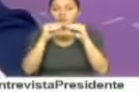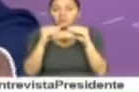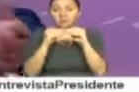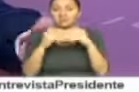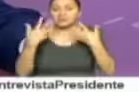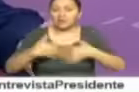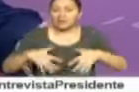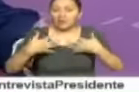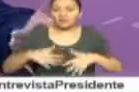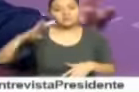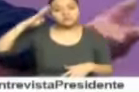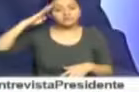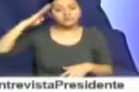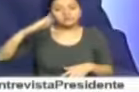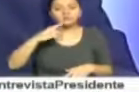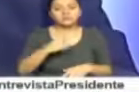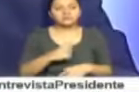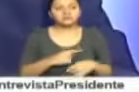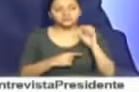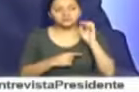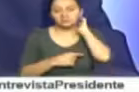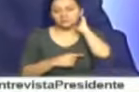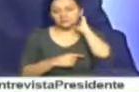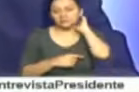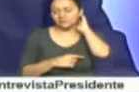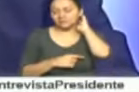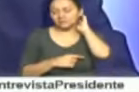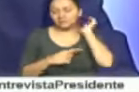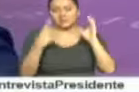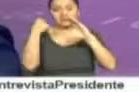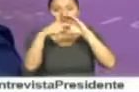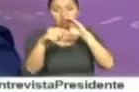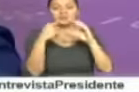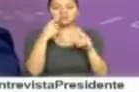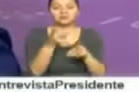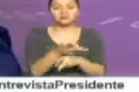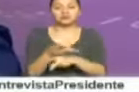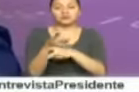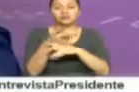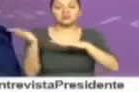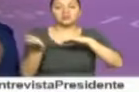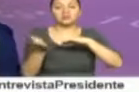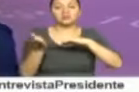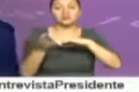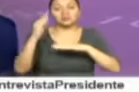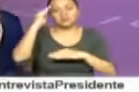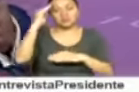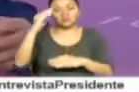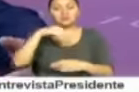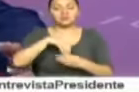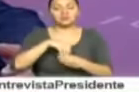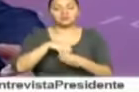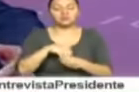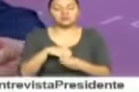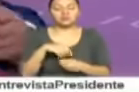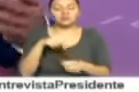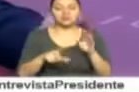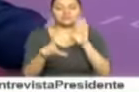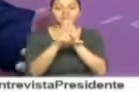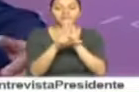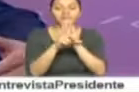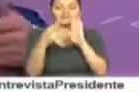con el oficial que irrespetó al presidente de la República y que según el Consejo de Disciplina, perdón, las leyes y